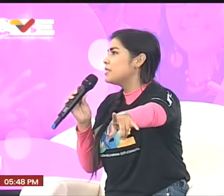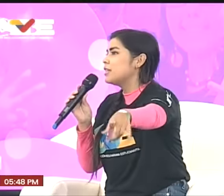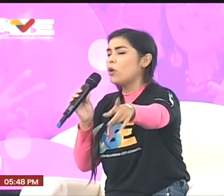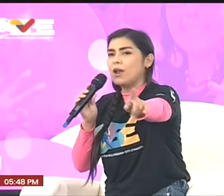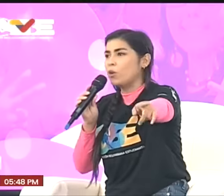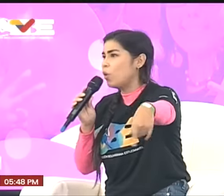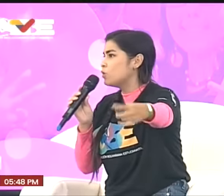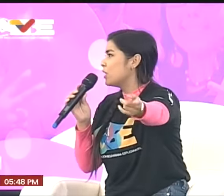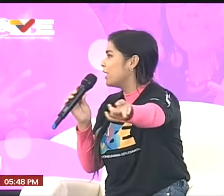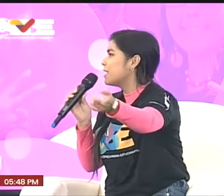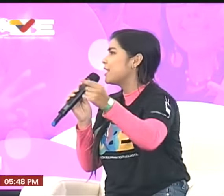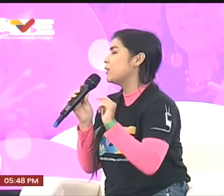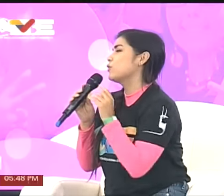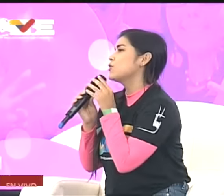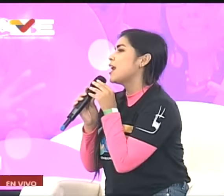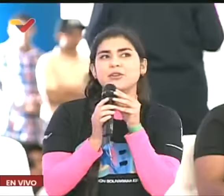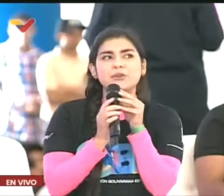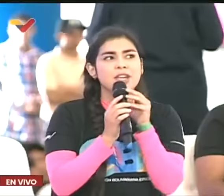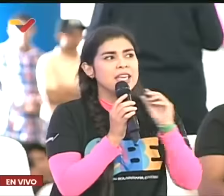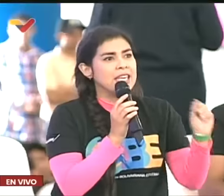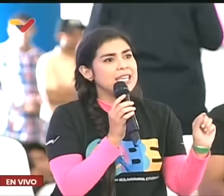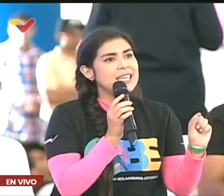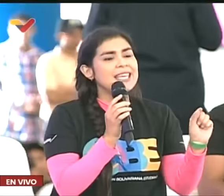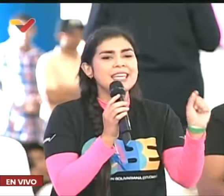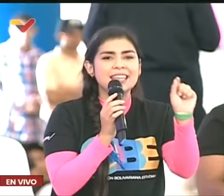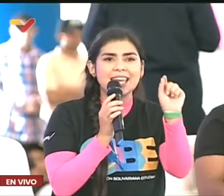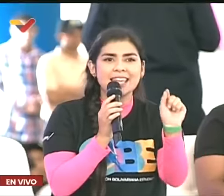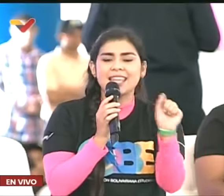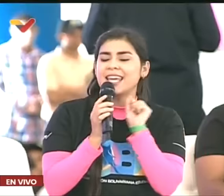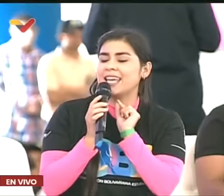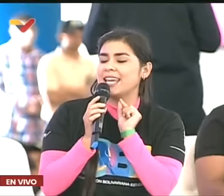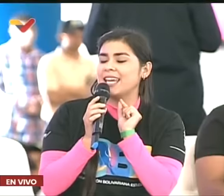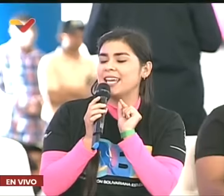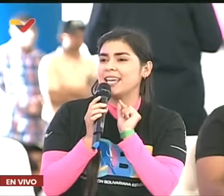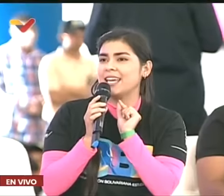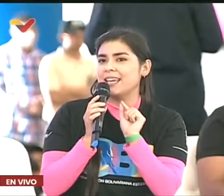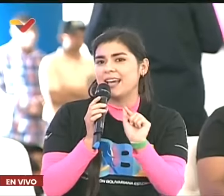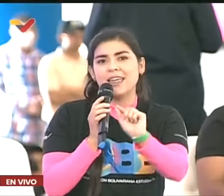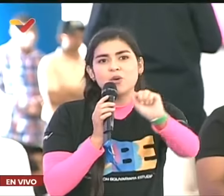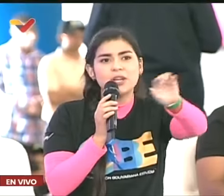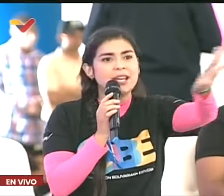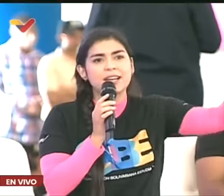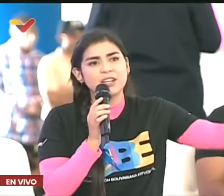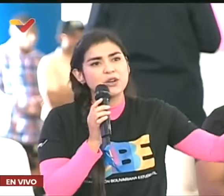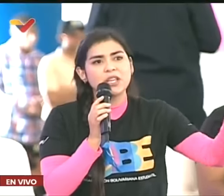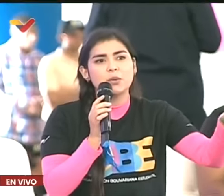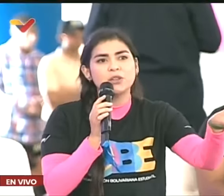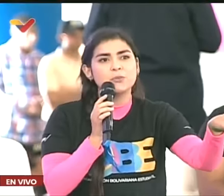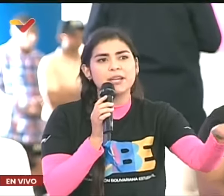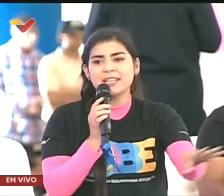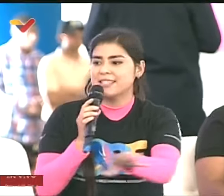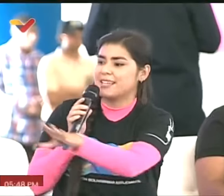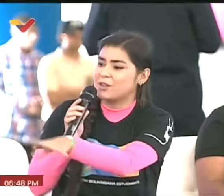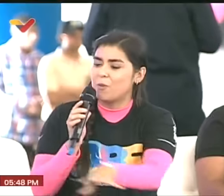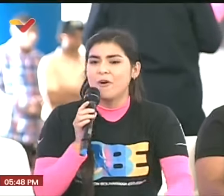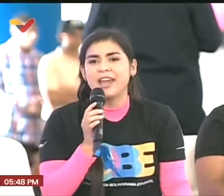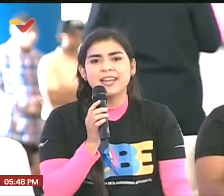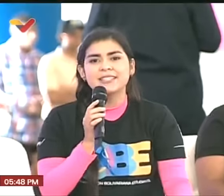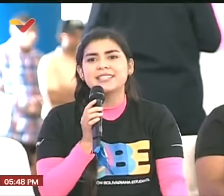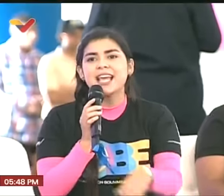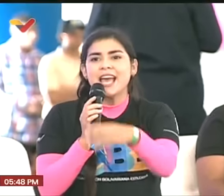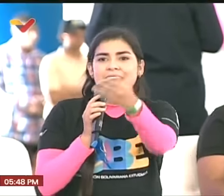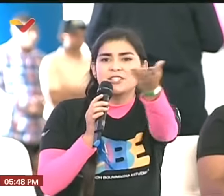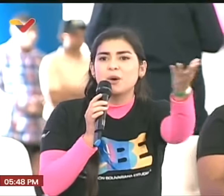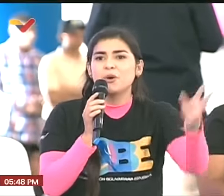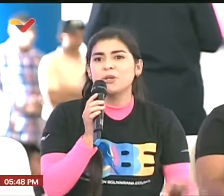desde muy jovencitos a los 12 13 14 años y desde cada una de las regiones de nuestro país así como